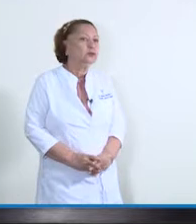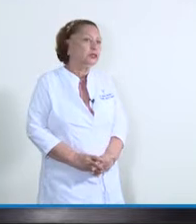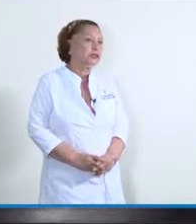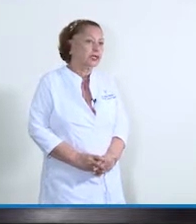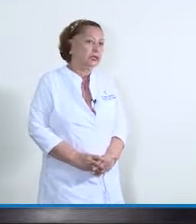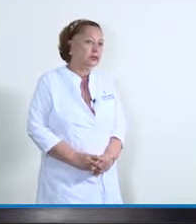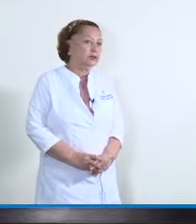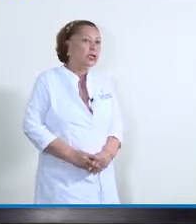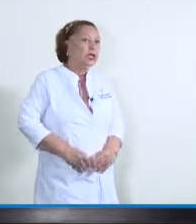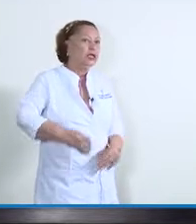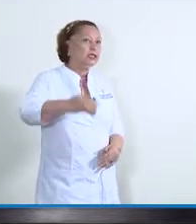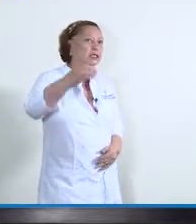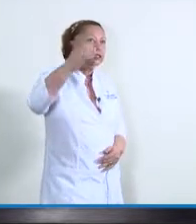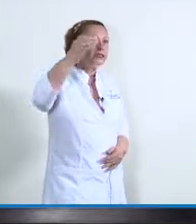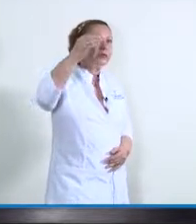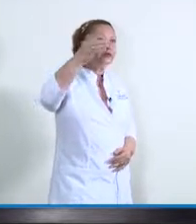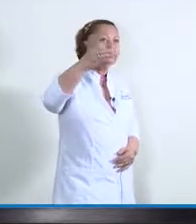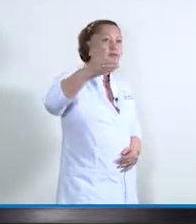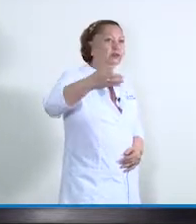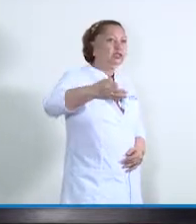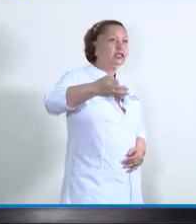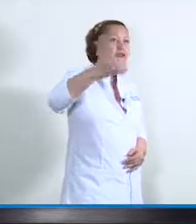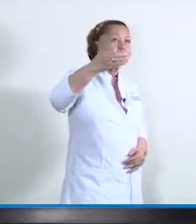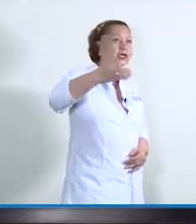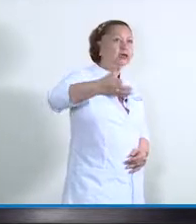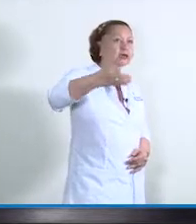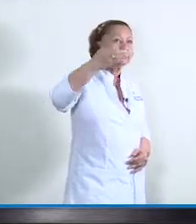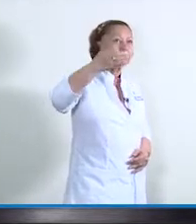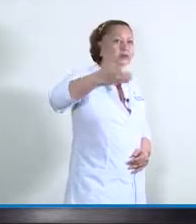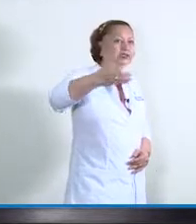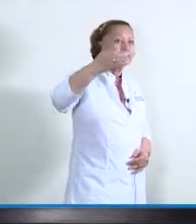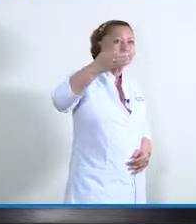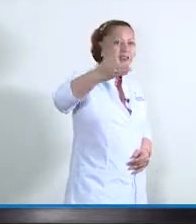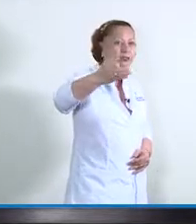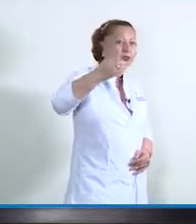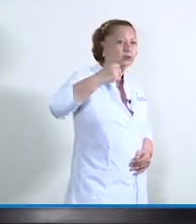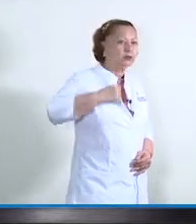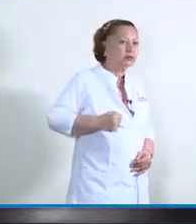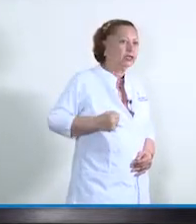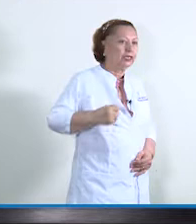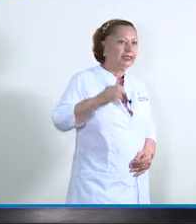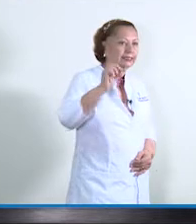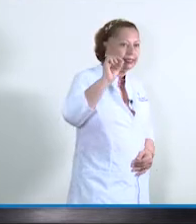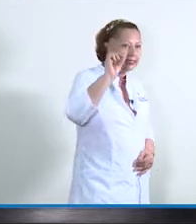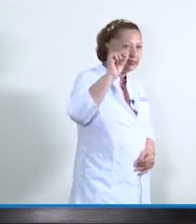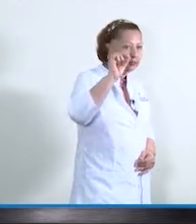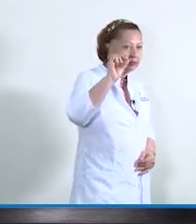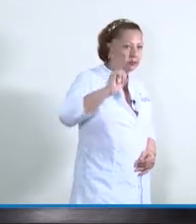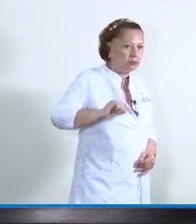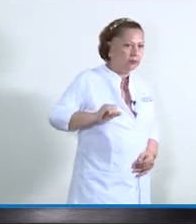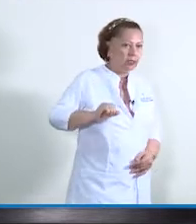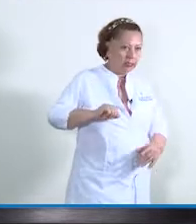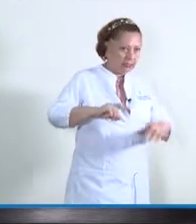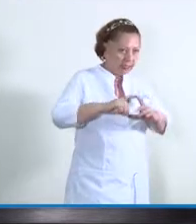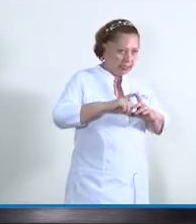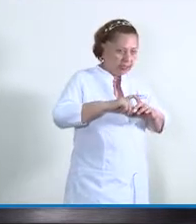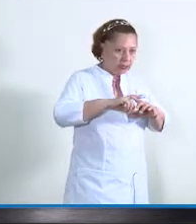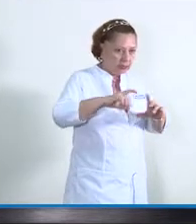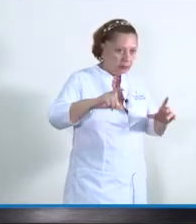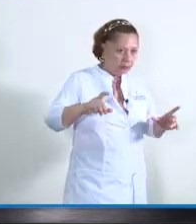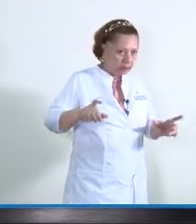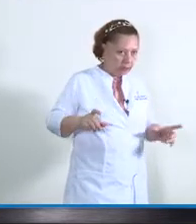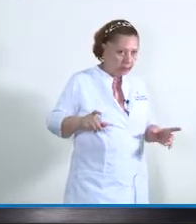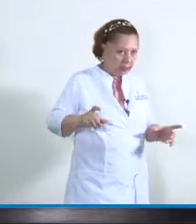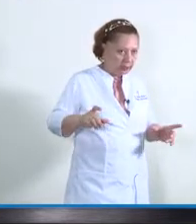involucramiento comunitario. Aquí estamos definiendo las consecuencias psicoemocionales del individuo